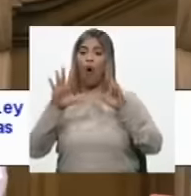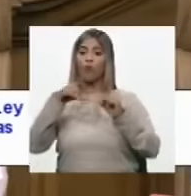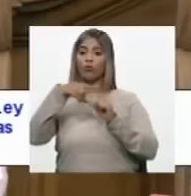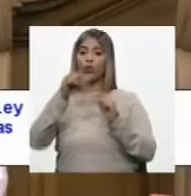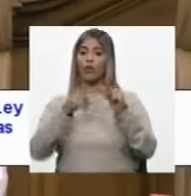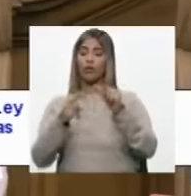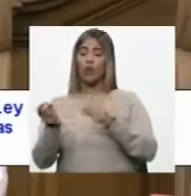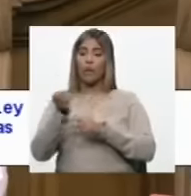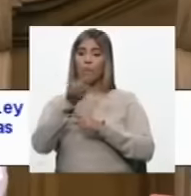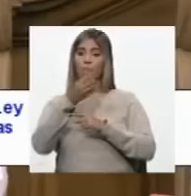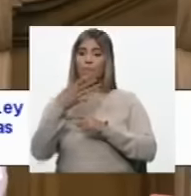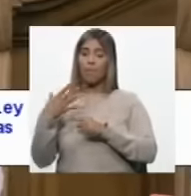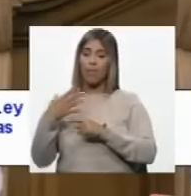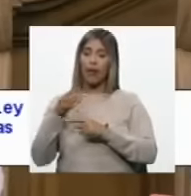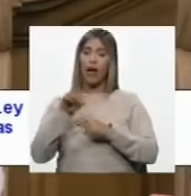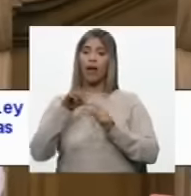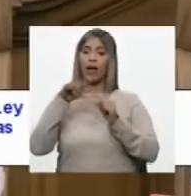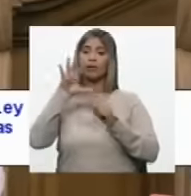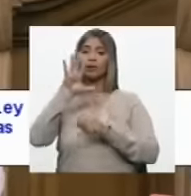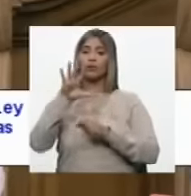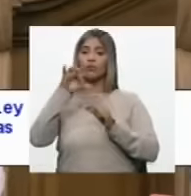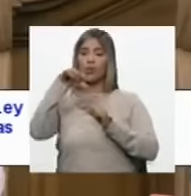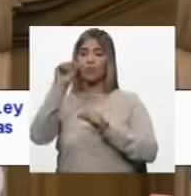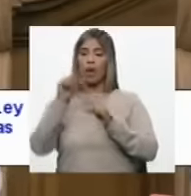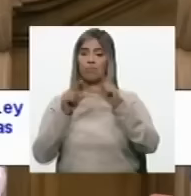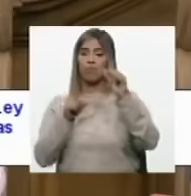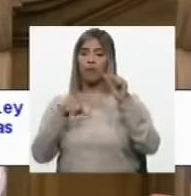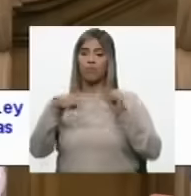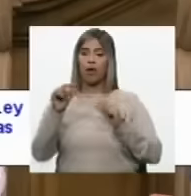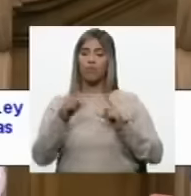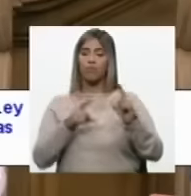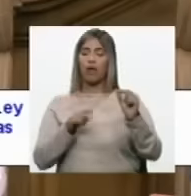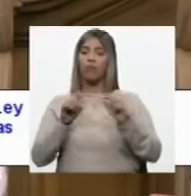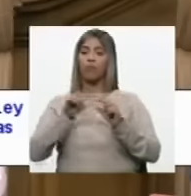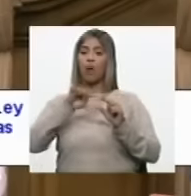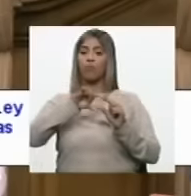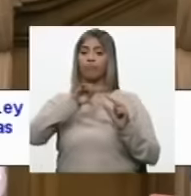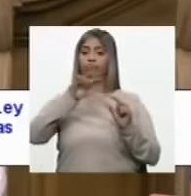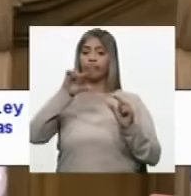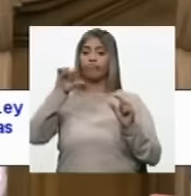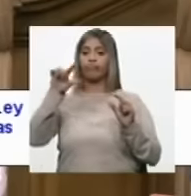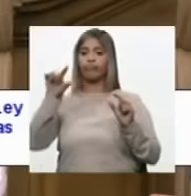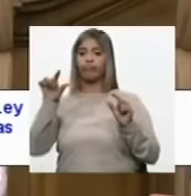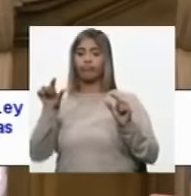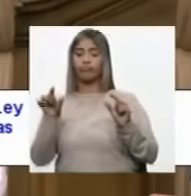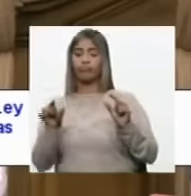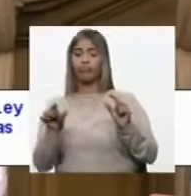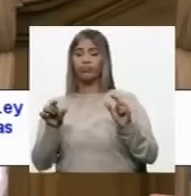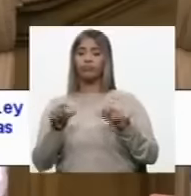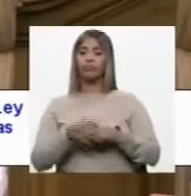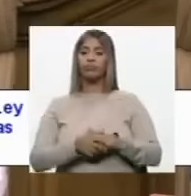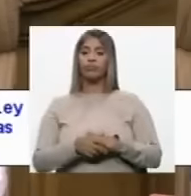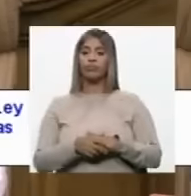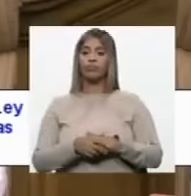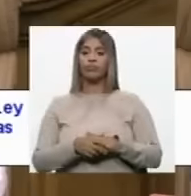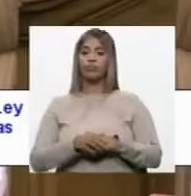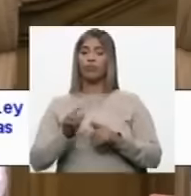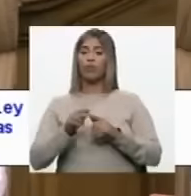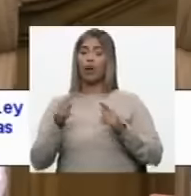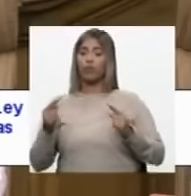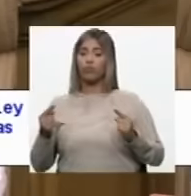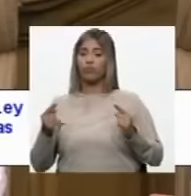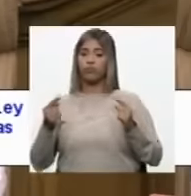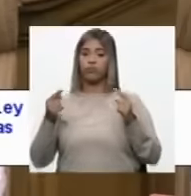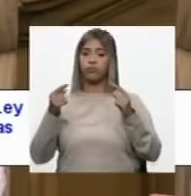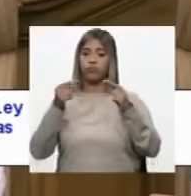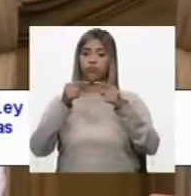estrellas blancas de 5 puntas, colocadas en arco de círculo con la convexidad hacia arriba. La